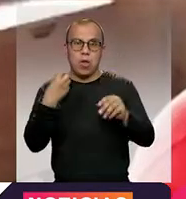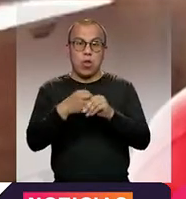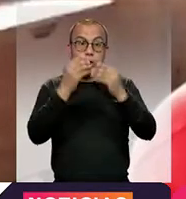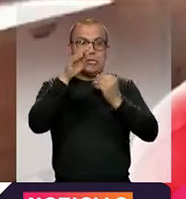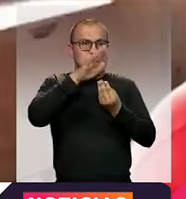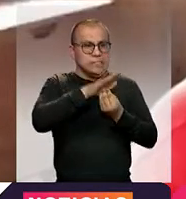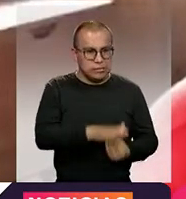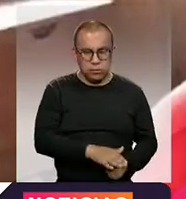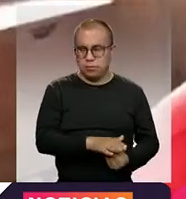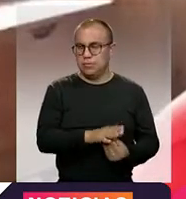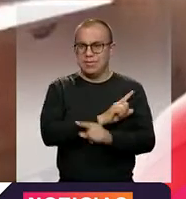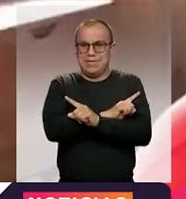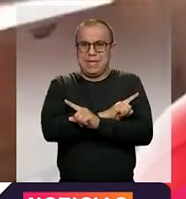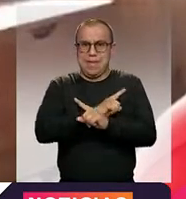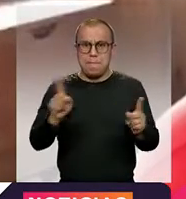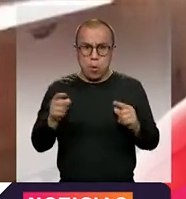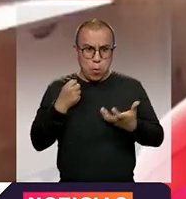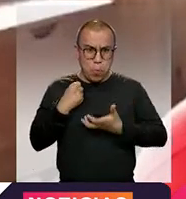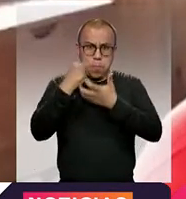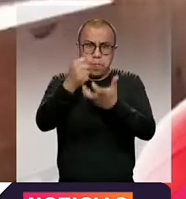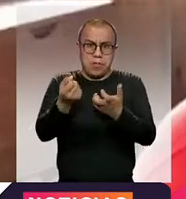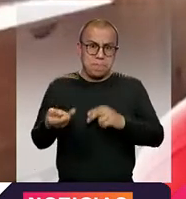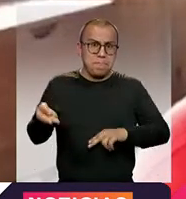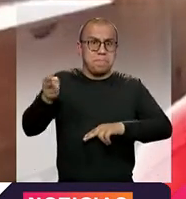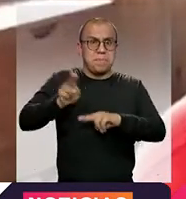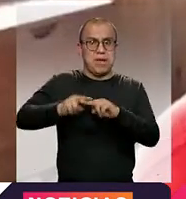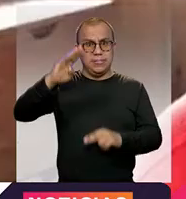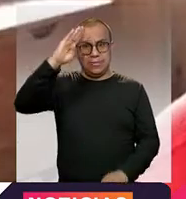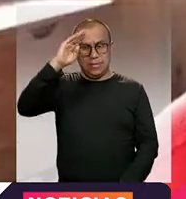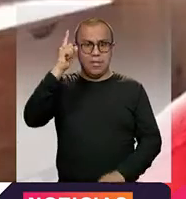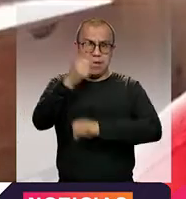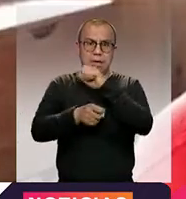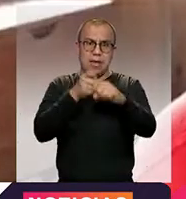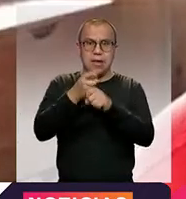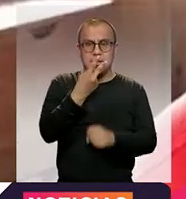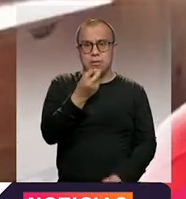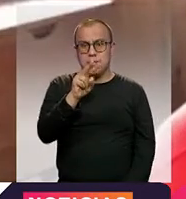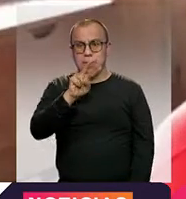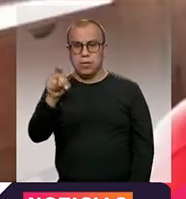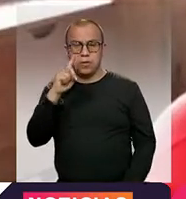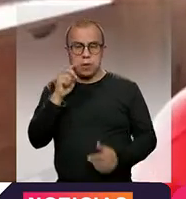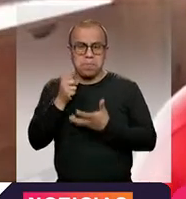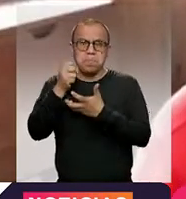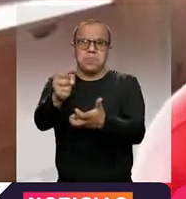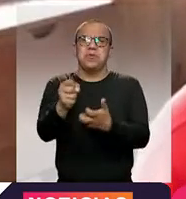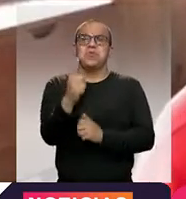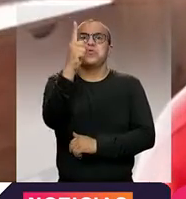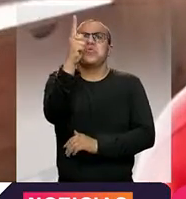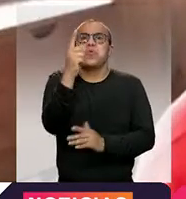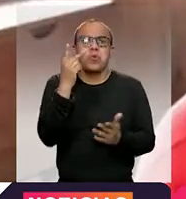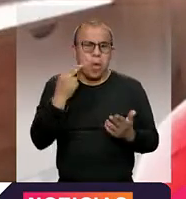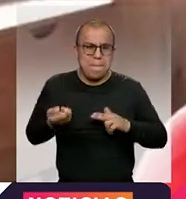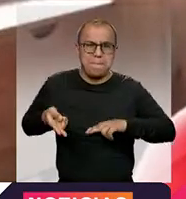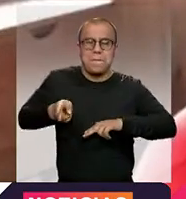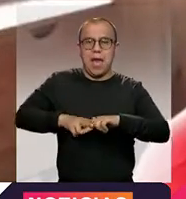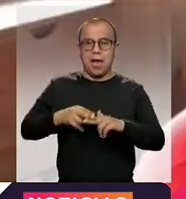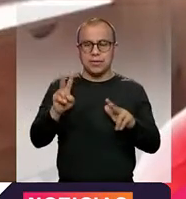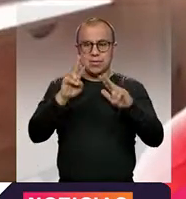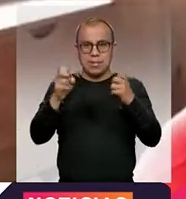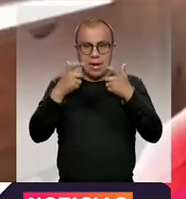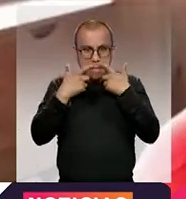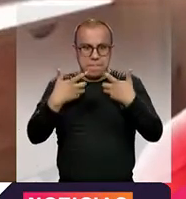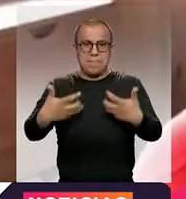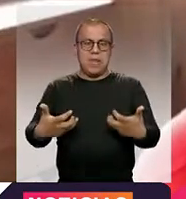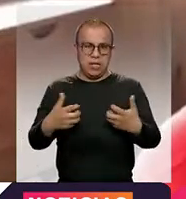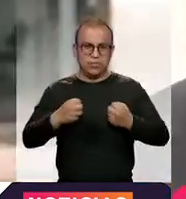represión, tampoco dejaron plata para más policía en el año 2021 para el presupuesto, ni un solo peso adicional para mayor pie